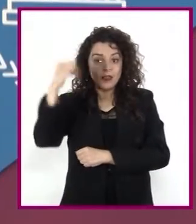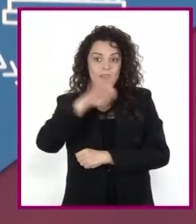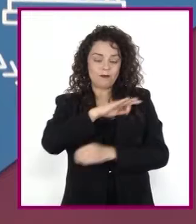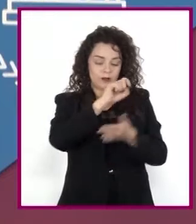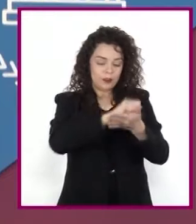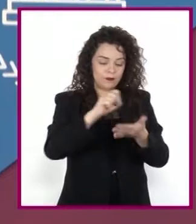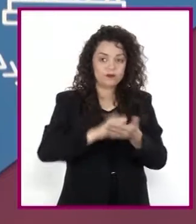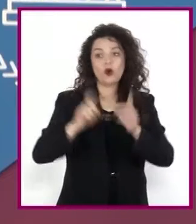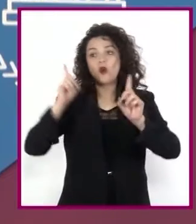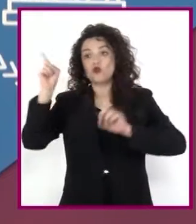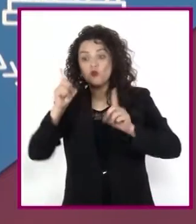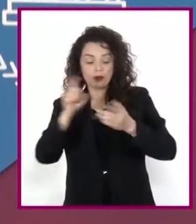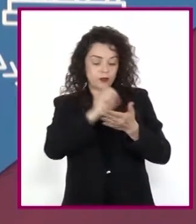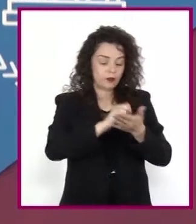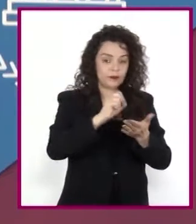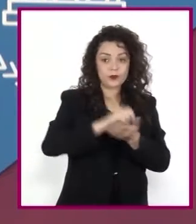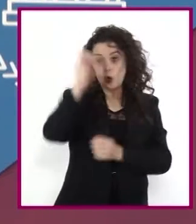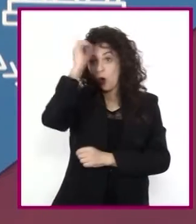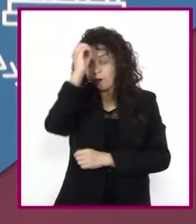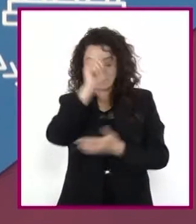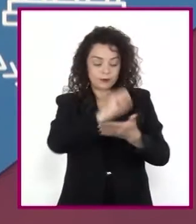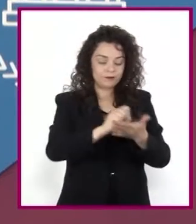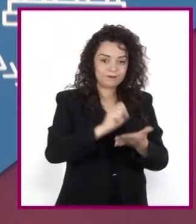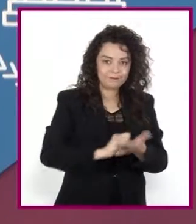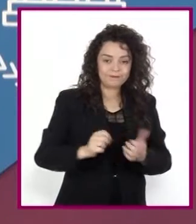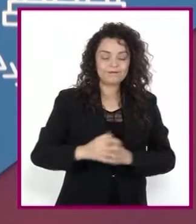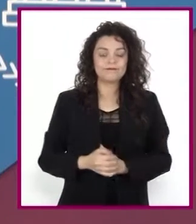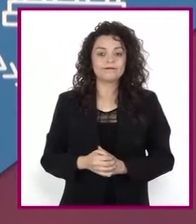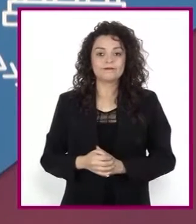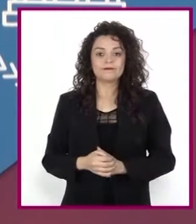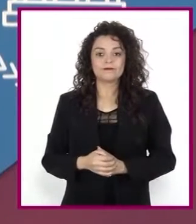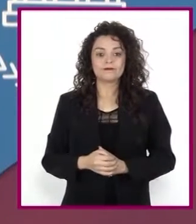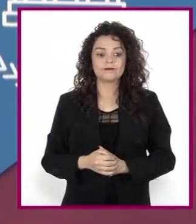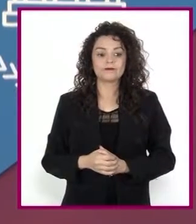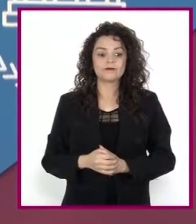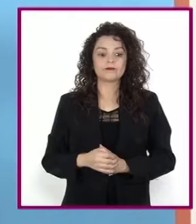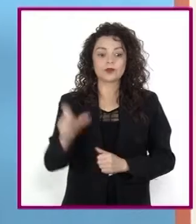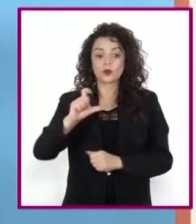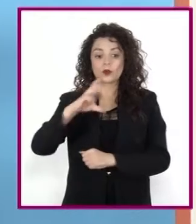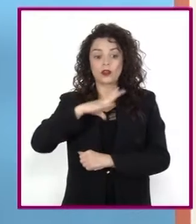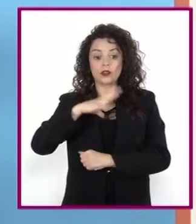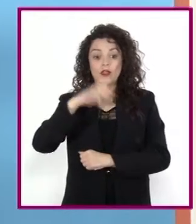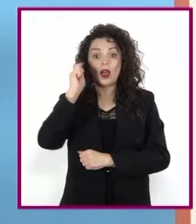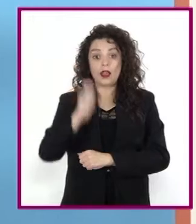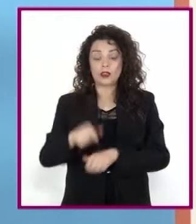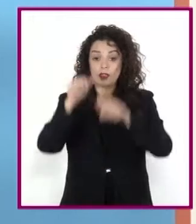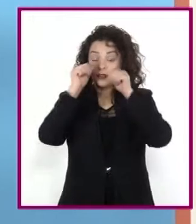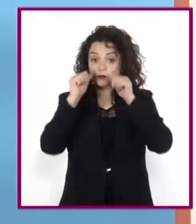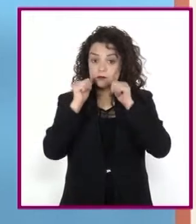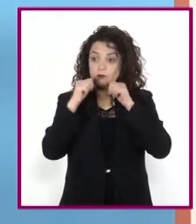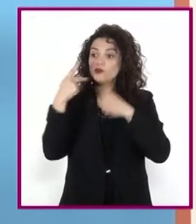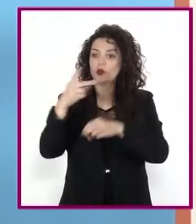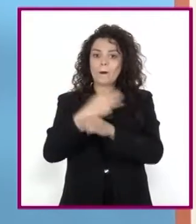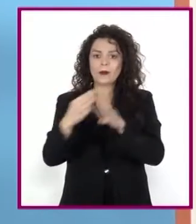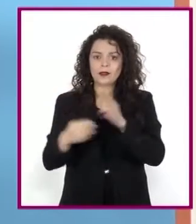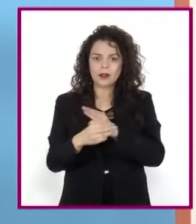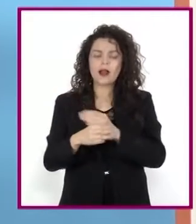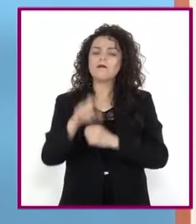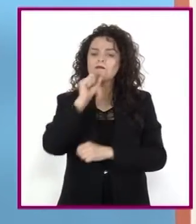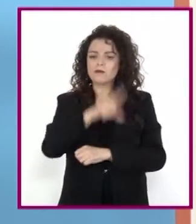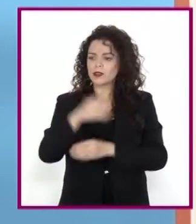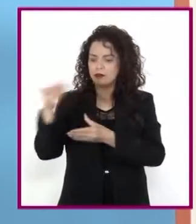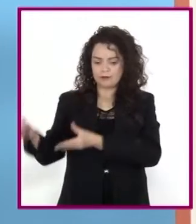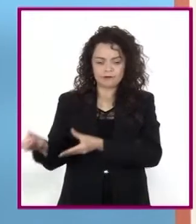y observaciones. Quienes tienen discapacidad visual también preparen su material, sus